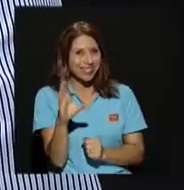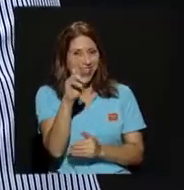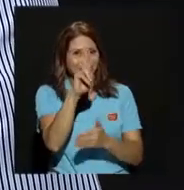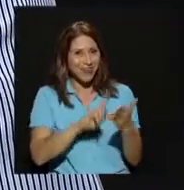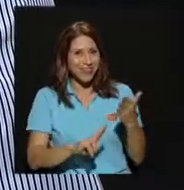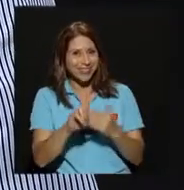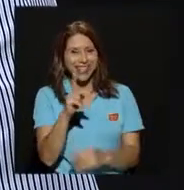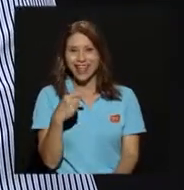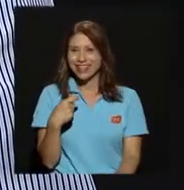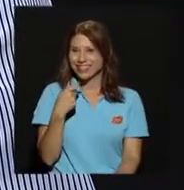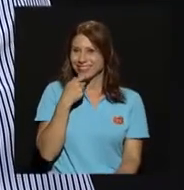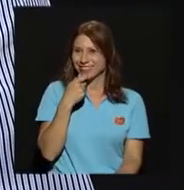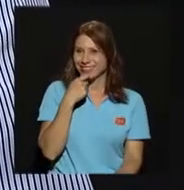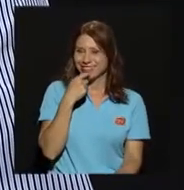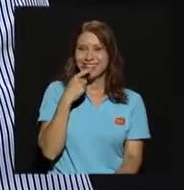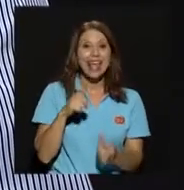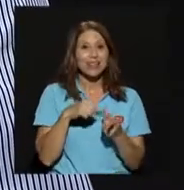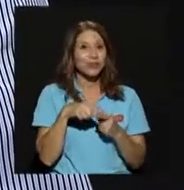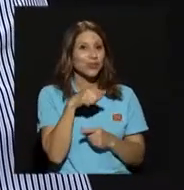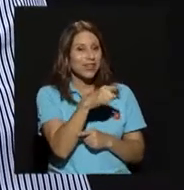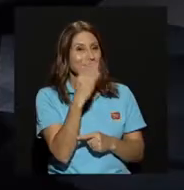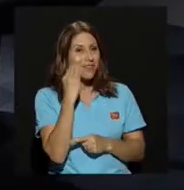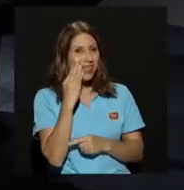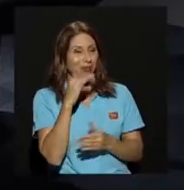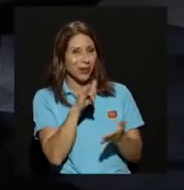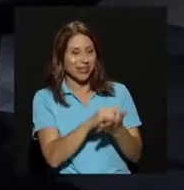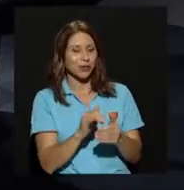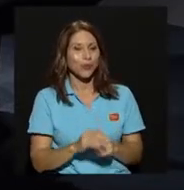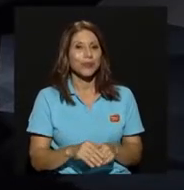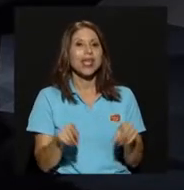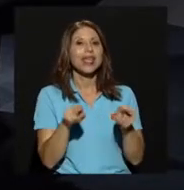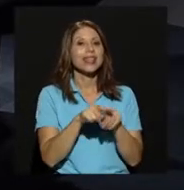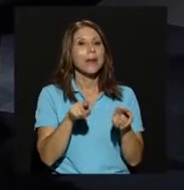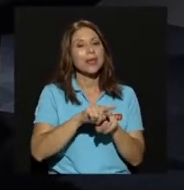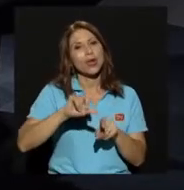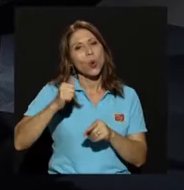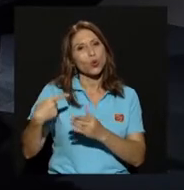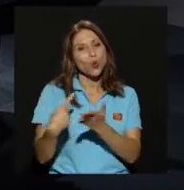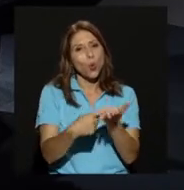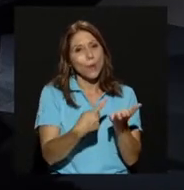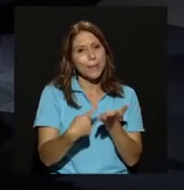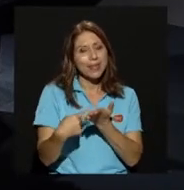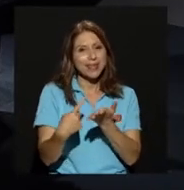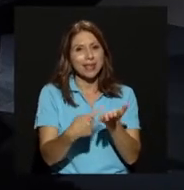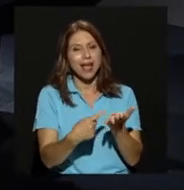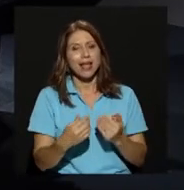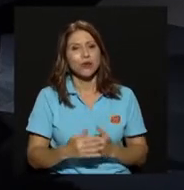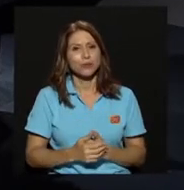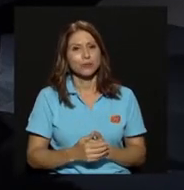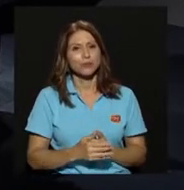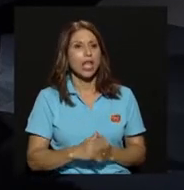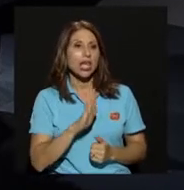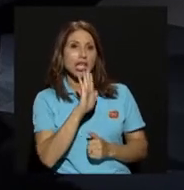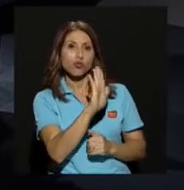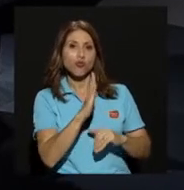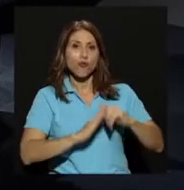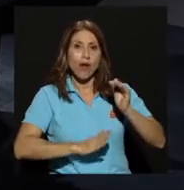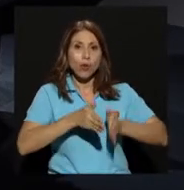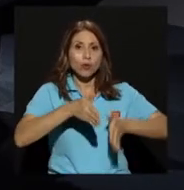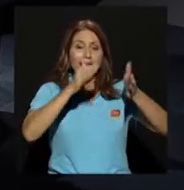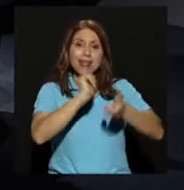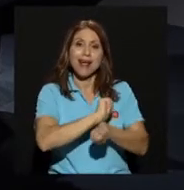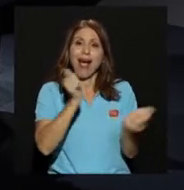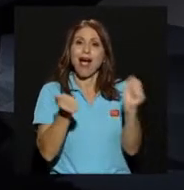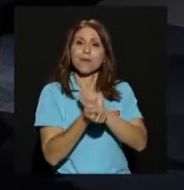efectivamente está viviendo eso. Y también otro comentario, tal vez es un poco que su facultad cambió de nombre, y